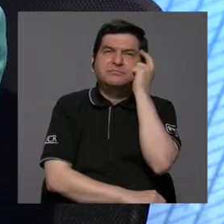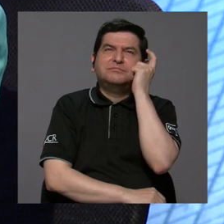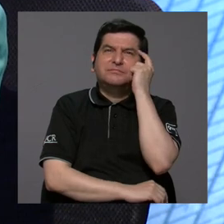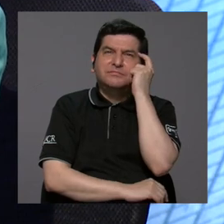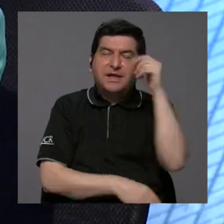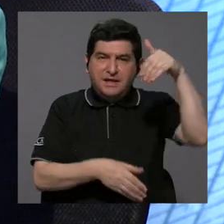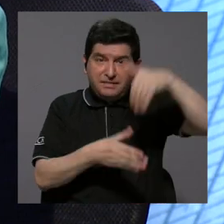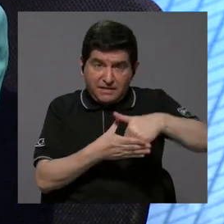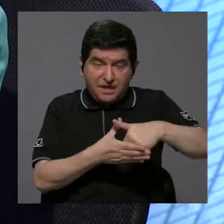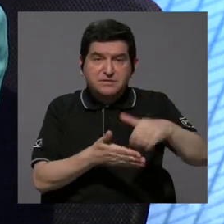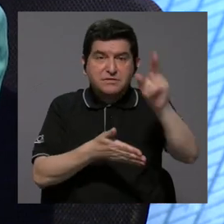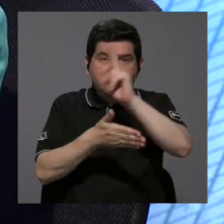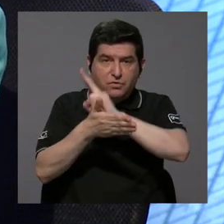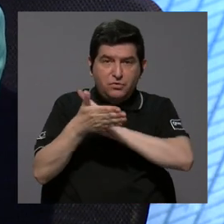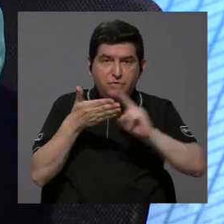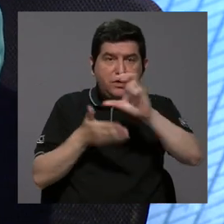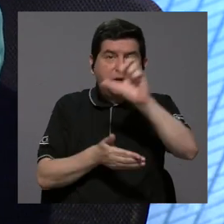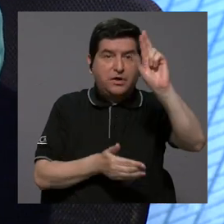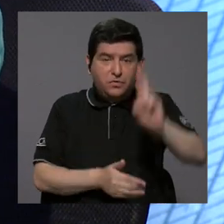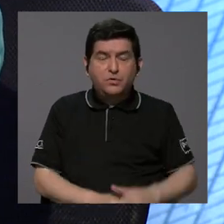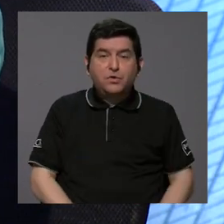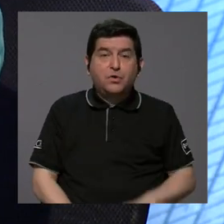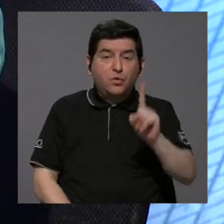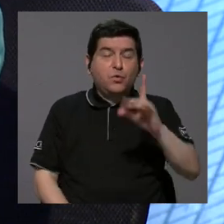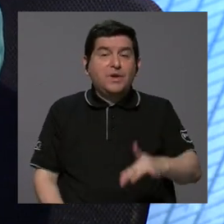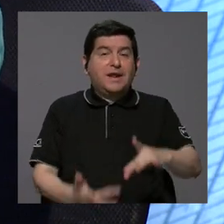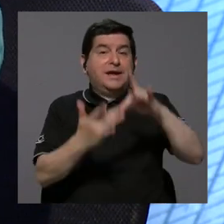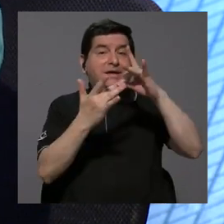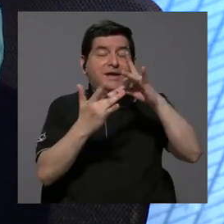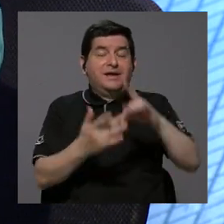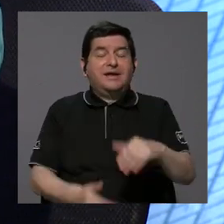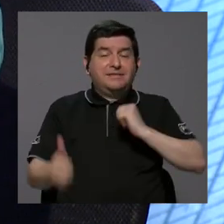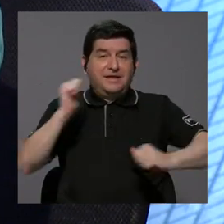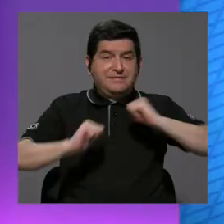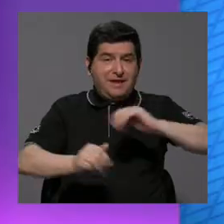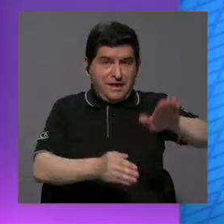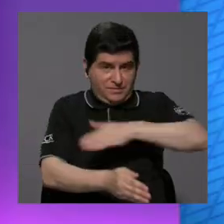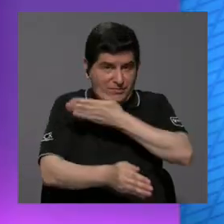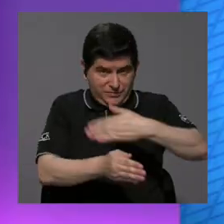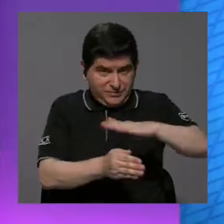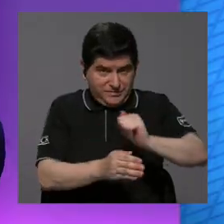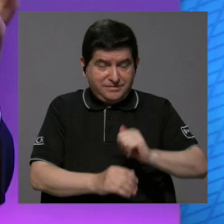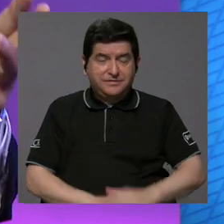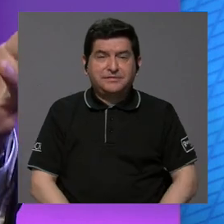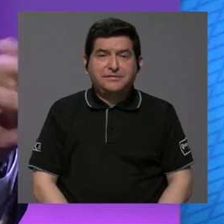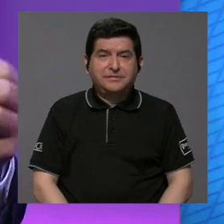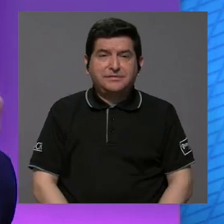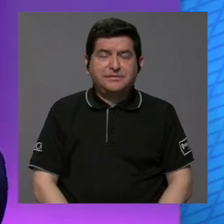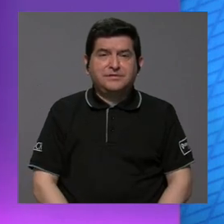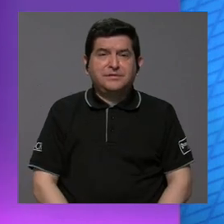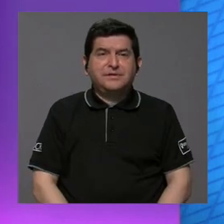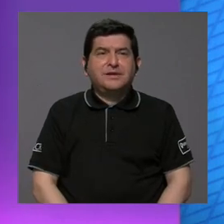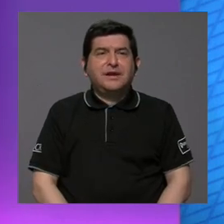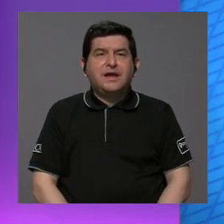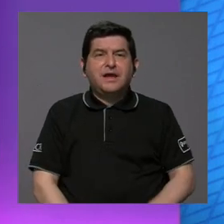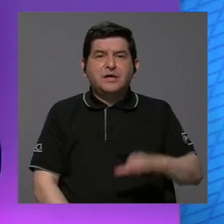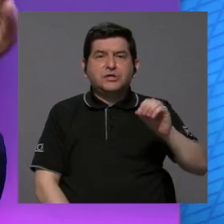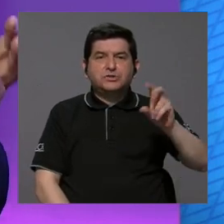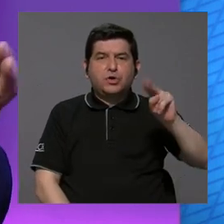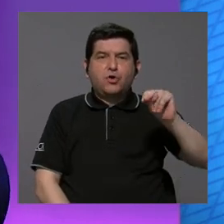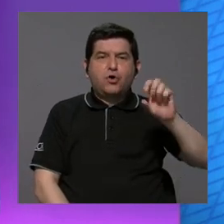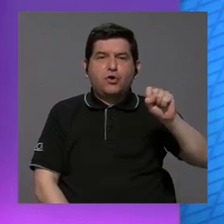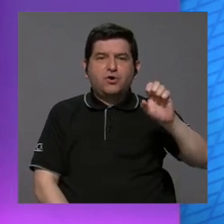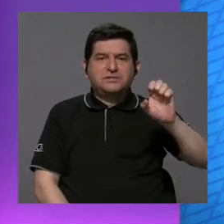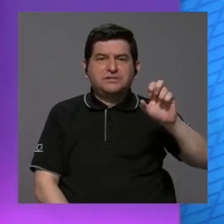dentro de la Universidad de Costa Rica una especialidad en lo que es teatro musical son conservatorios tienes